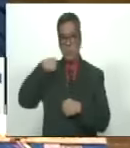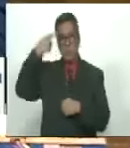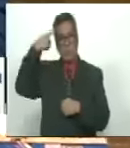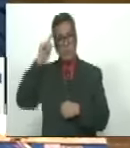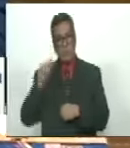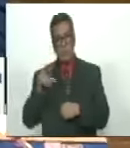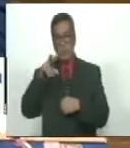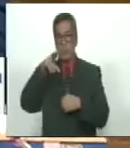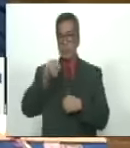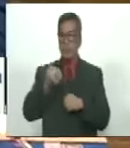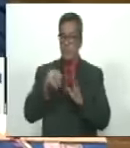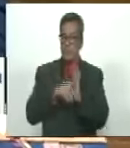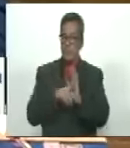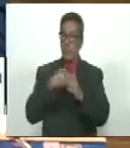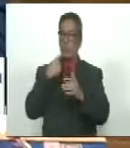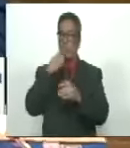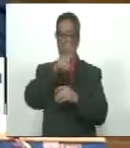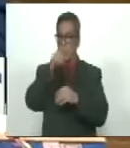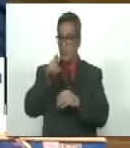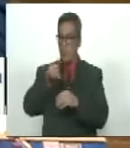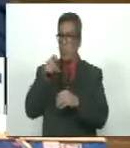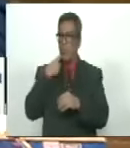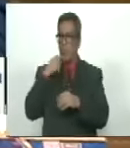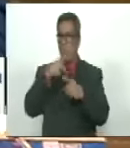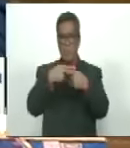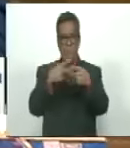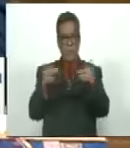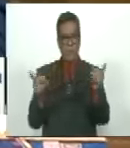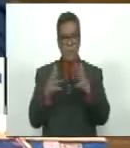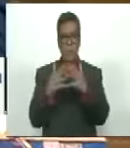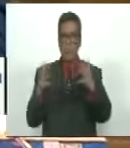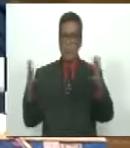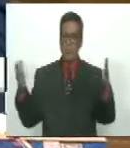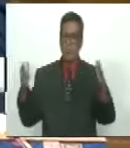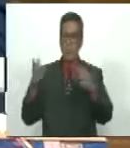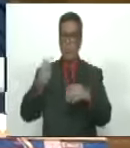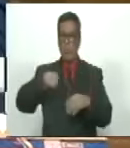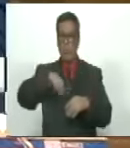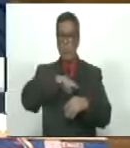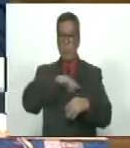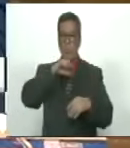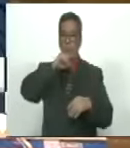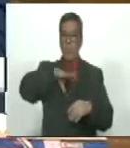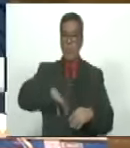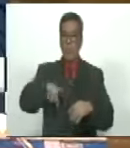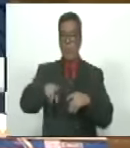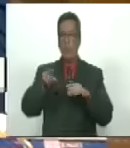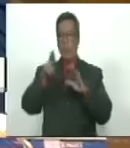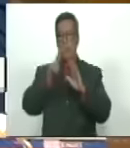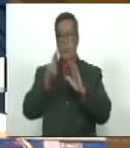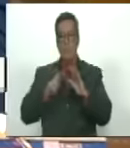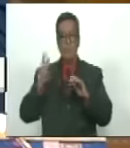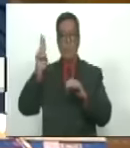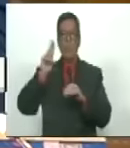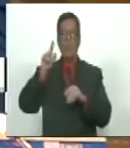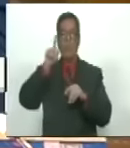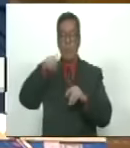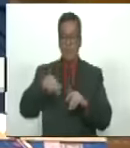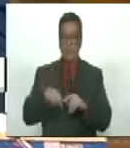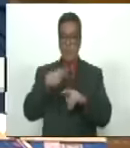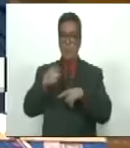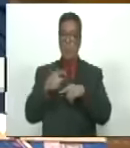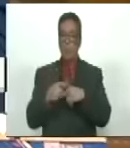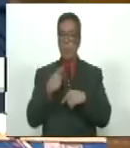hay precedente de una consulta pública tan amplia que se haya hecho en nuestra historia republicana y que además se